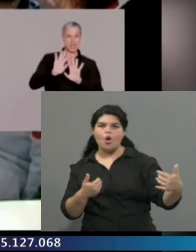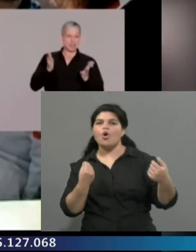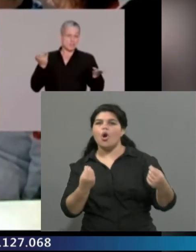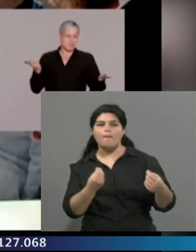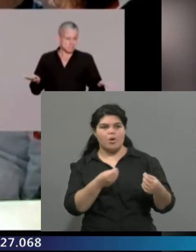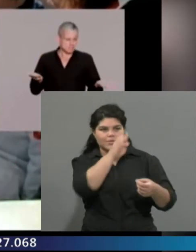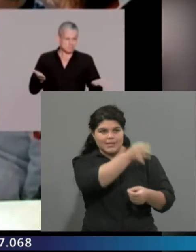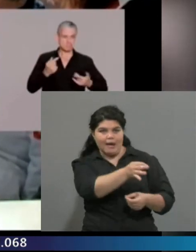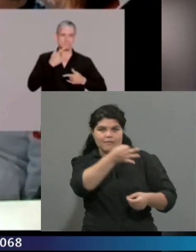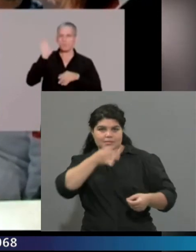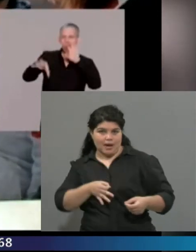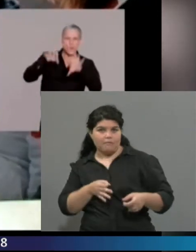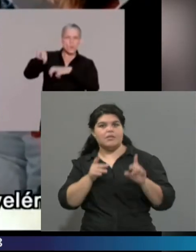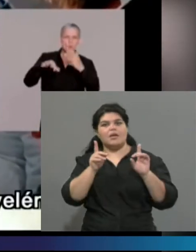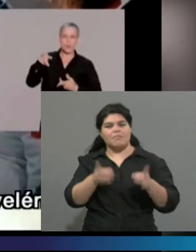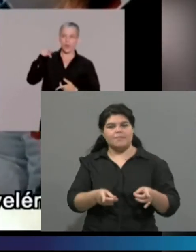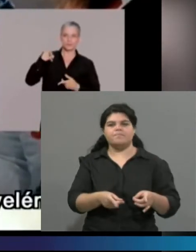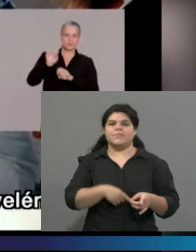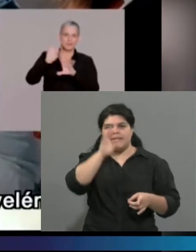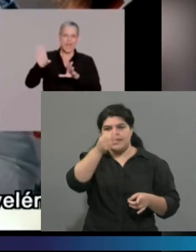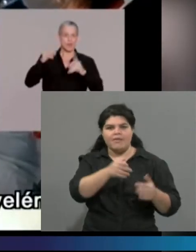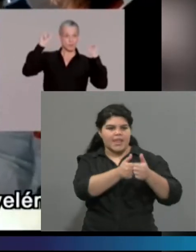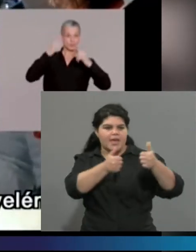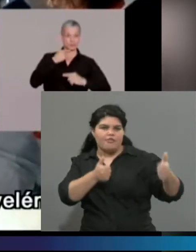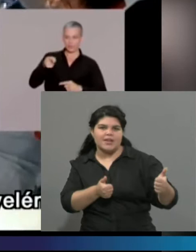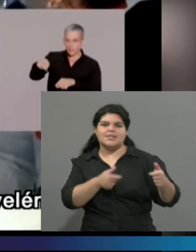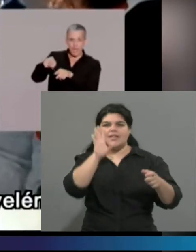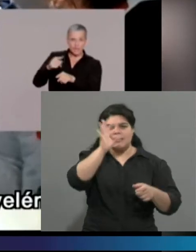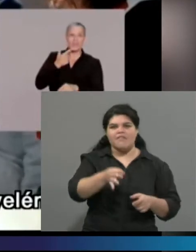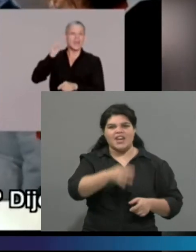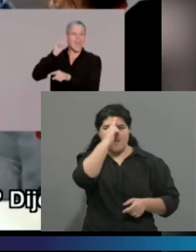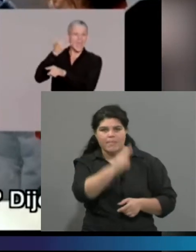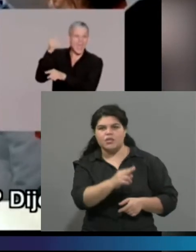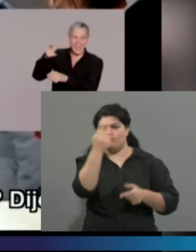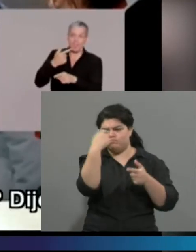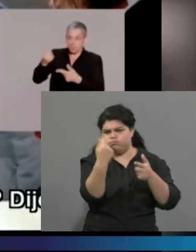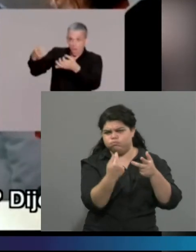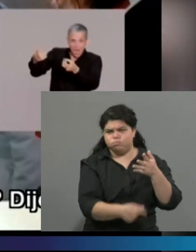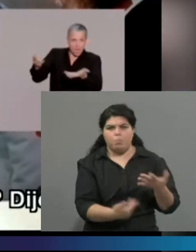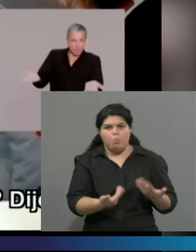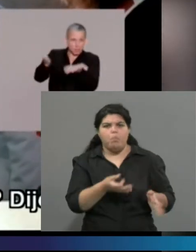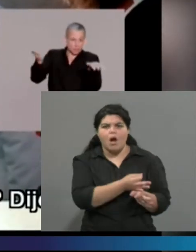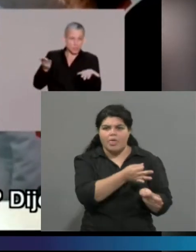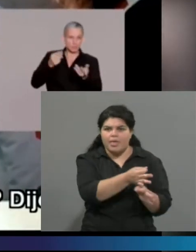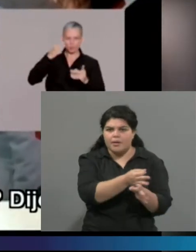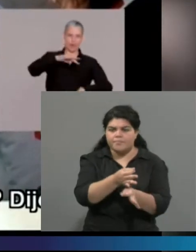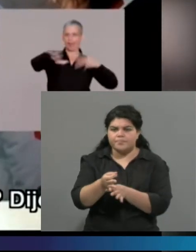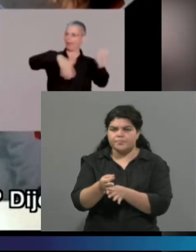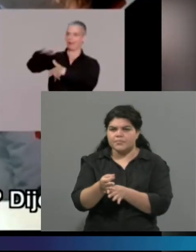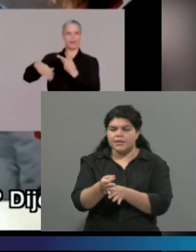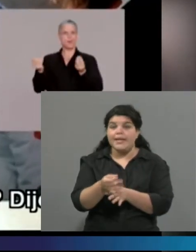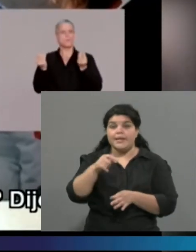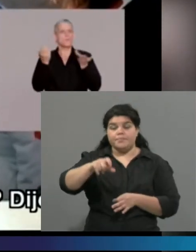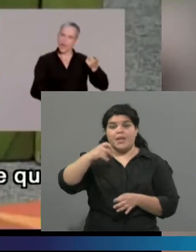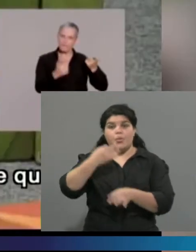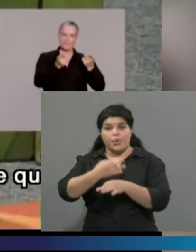distintas formas de enseñanza de la ESI, ¿no? Los lineamientos generales de la ESI están establecidos por el Ministerio